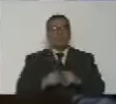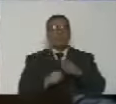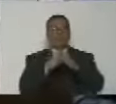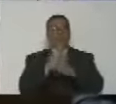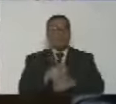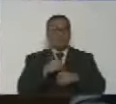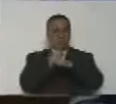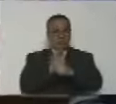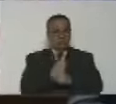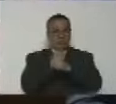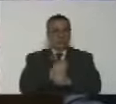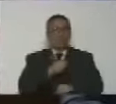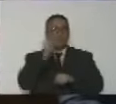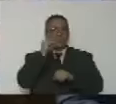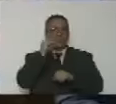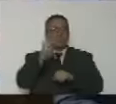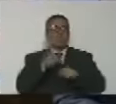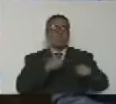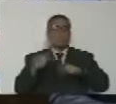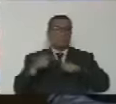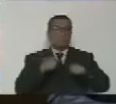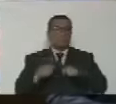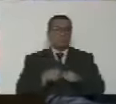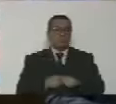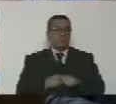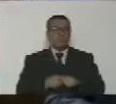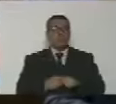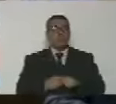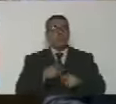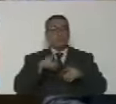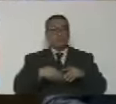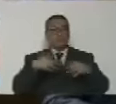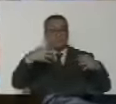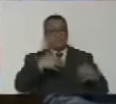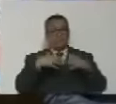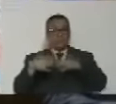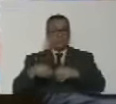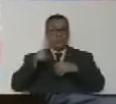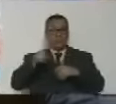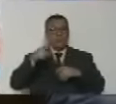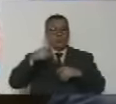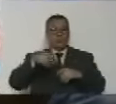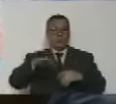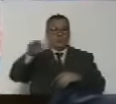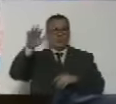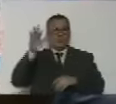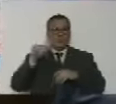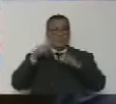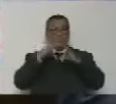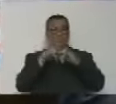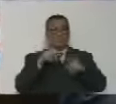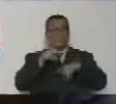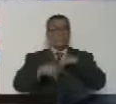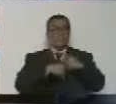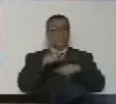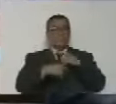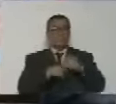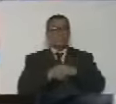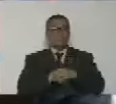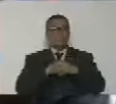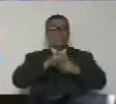de caballos, de hombre, de movilidad, de recursos para la guerra, eso hubiese comprometido todo el proceso